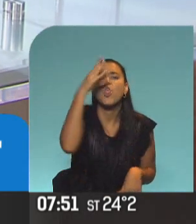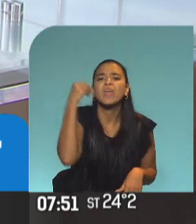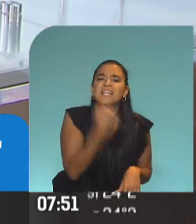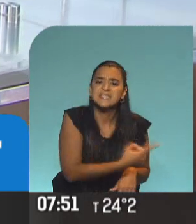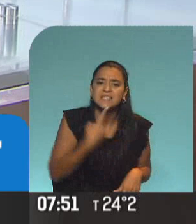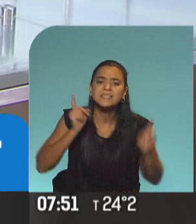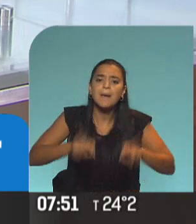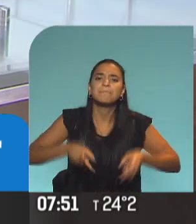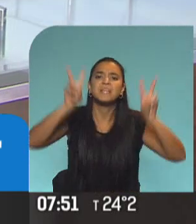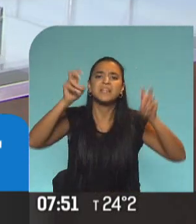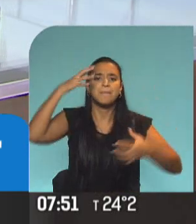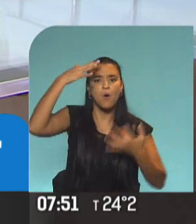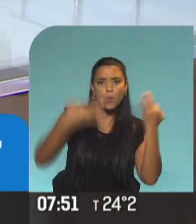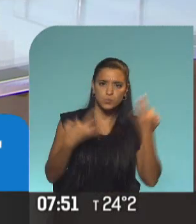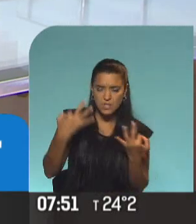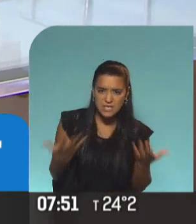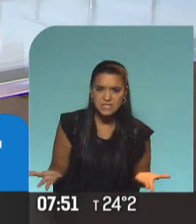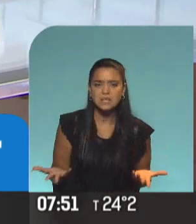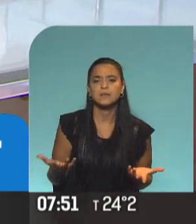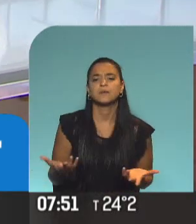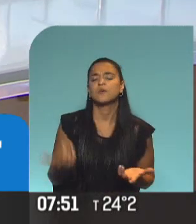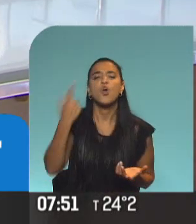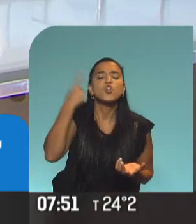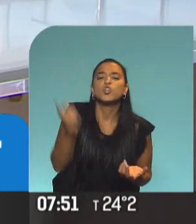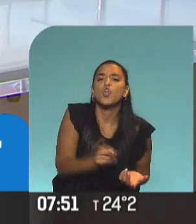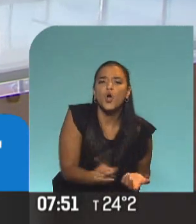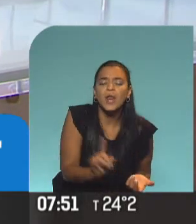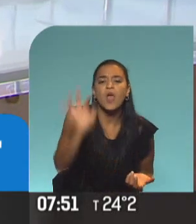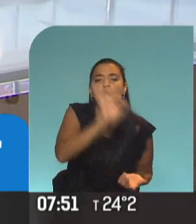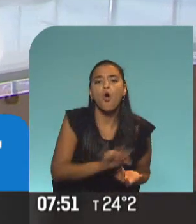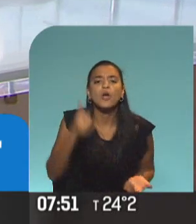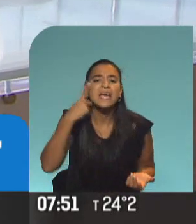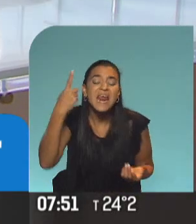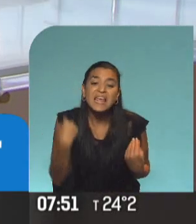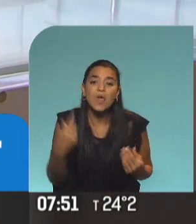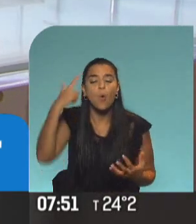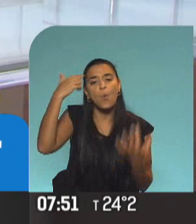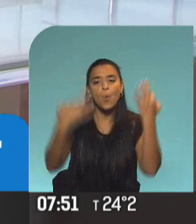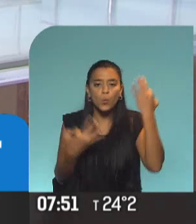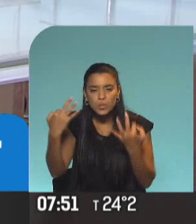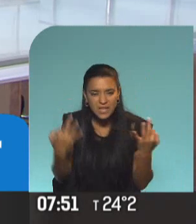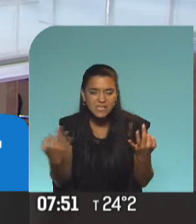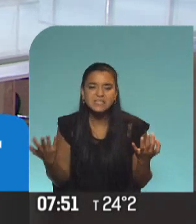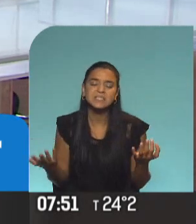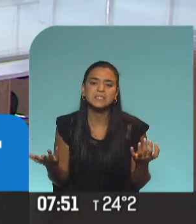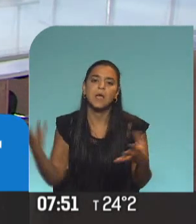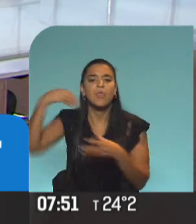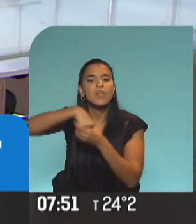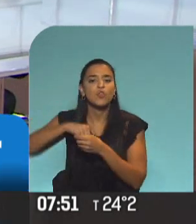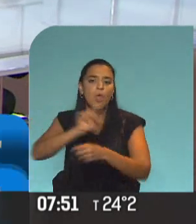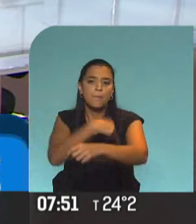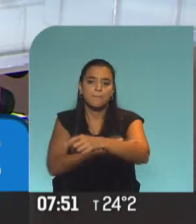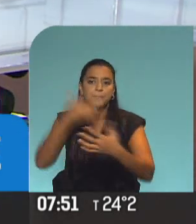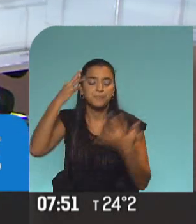también el tema de la justicia, claro Sí. está. El descreimiento o la creencia de la justicia y de quienes justamente integran el Poder Judicial.